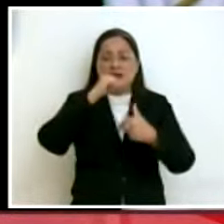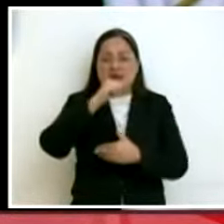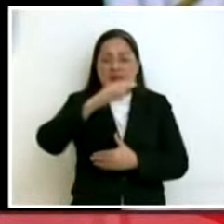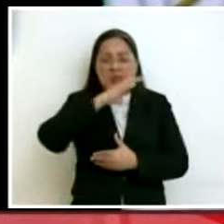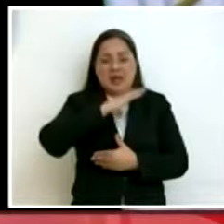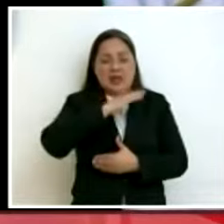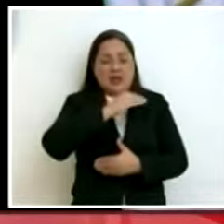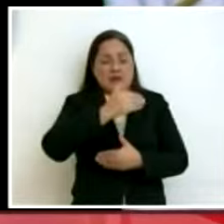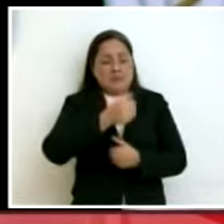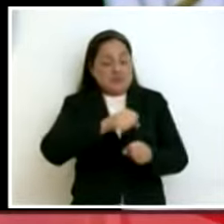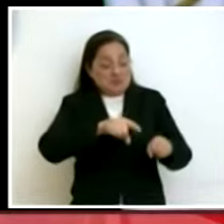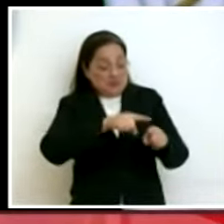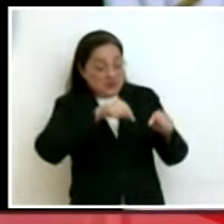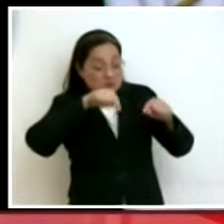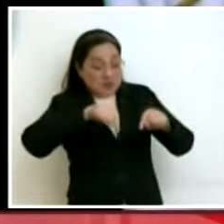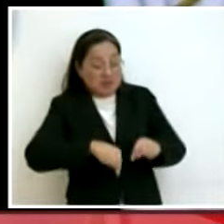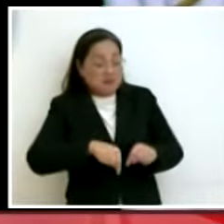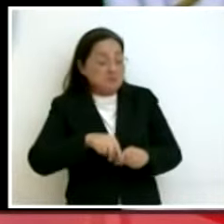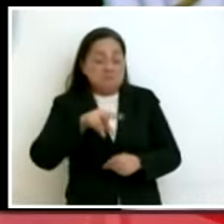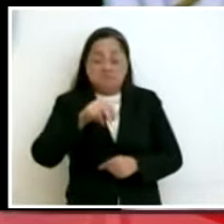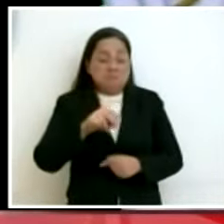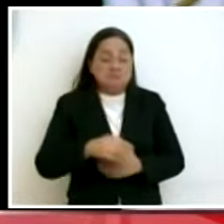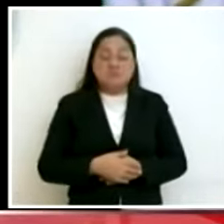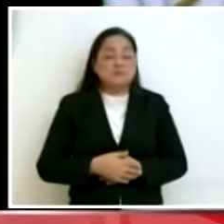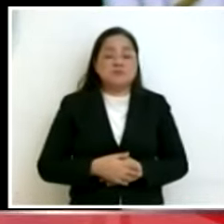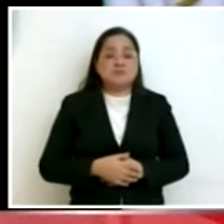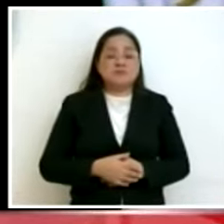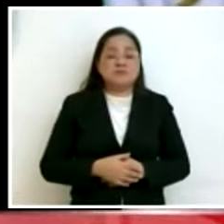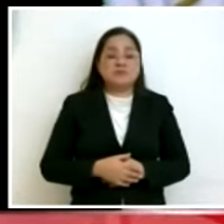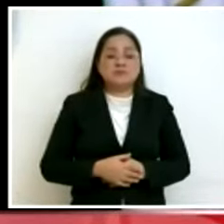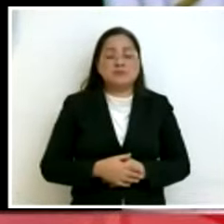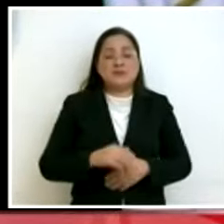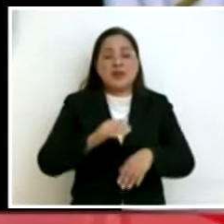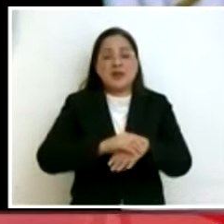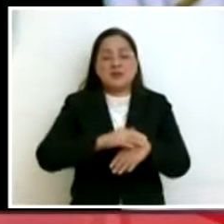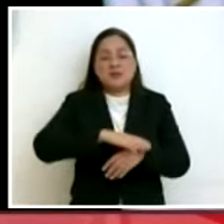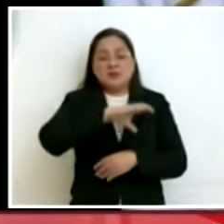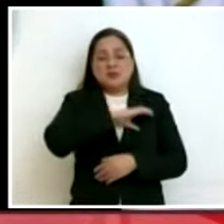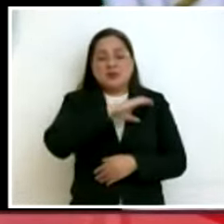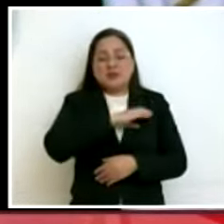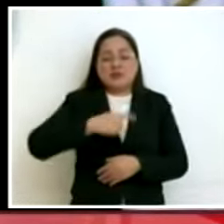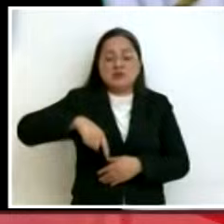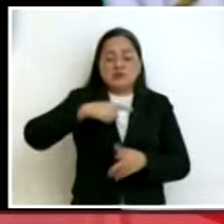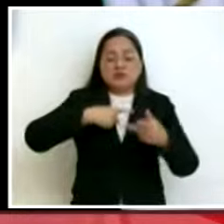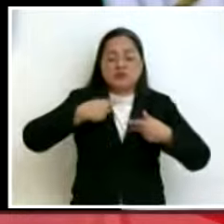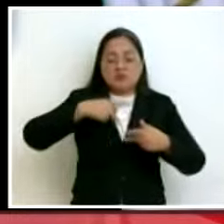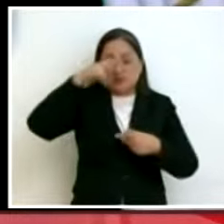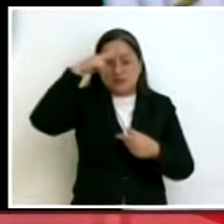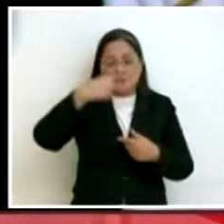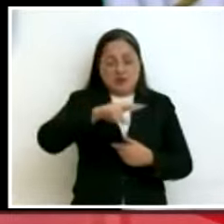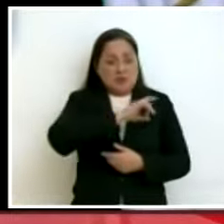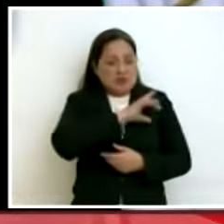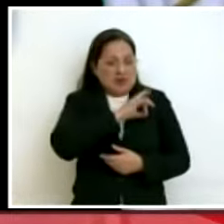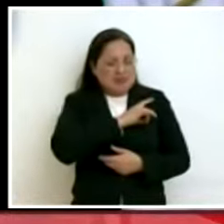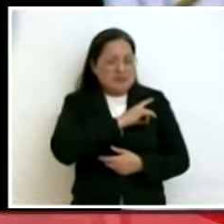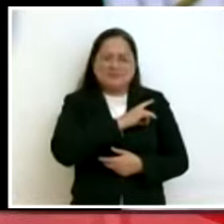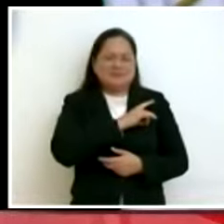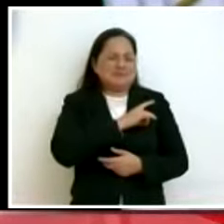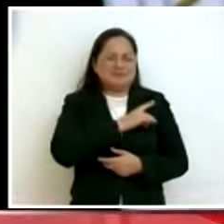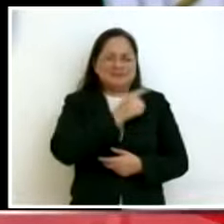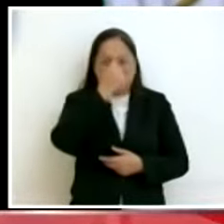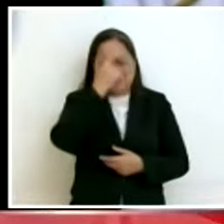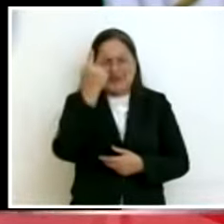procedimiento como este queridos amigos por qué los mexicanos vamos a tener ese miedo saben qué